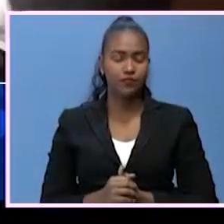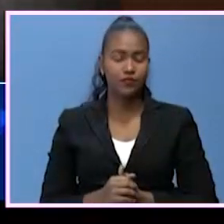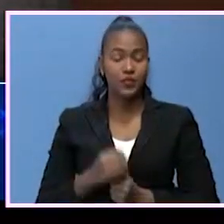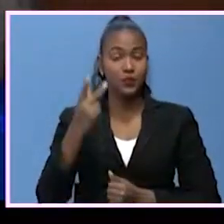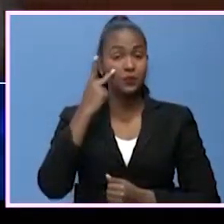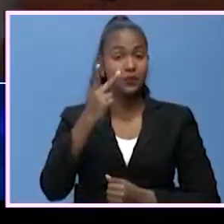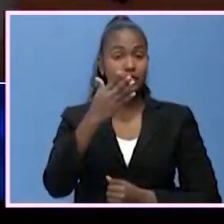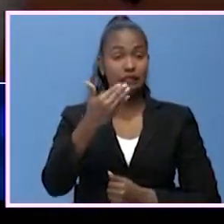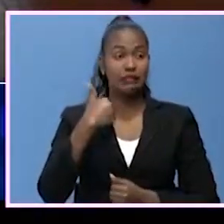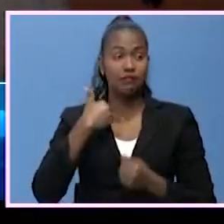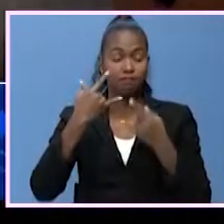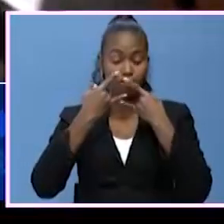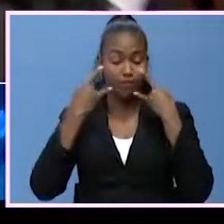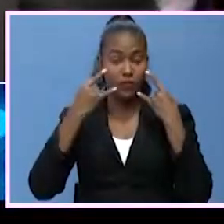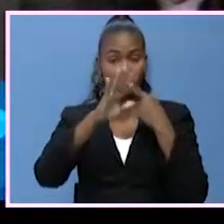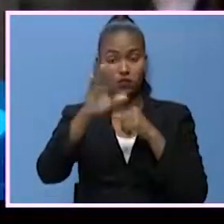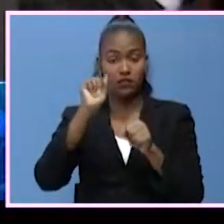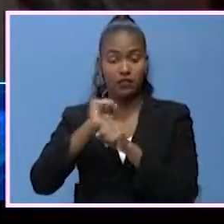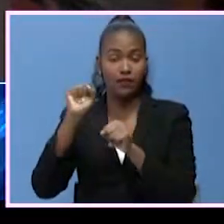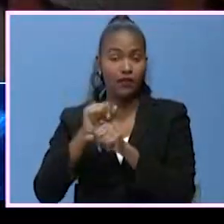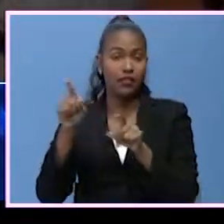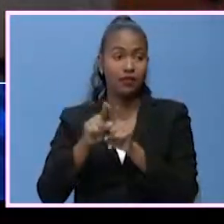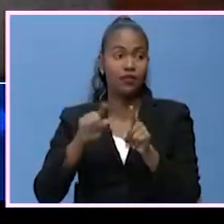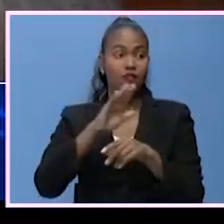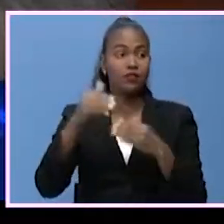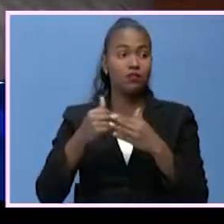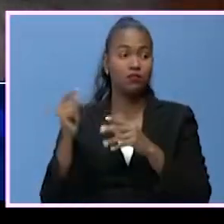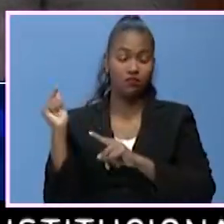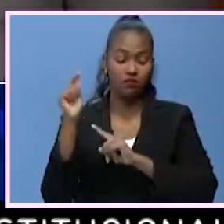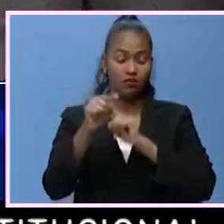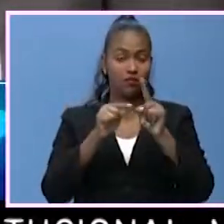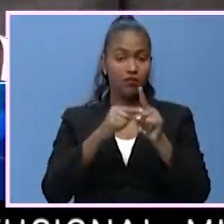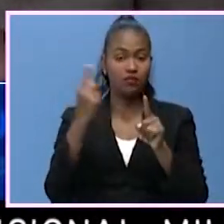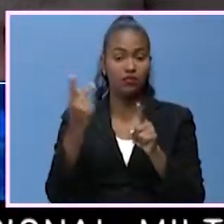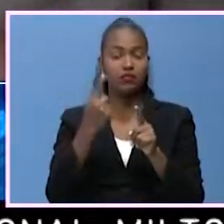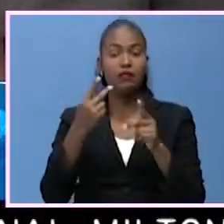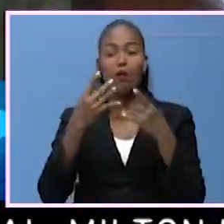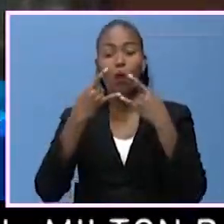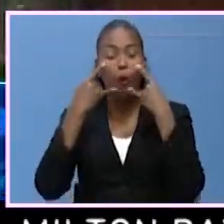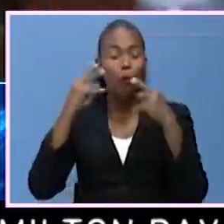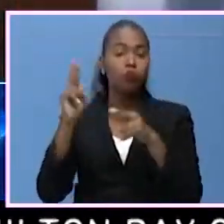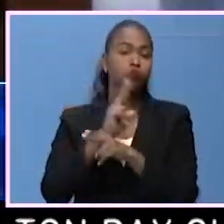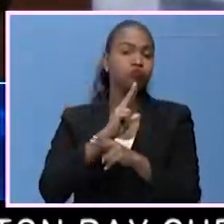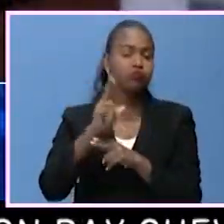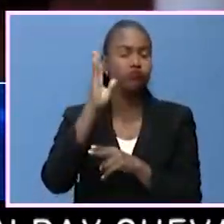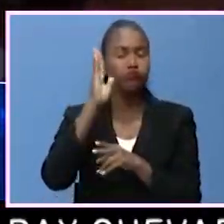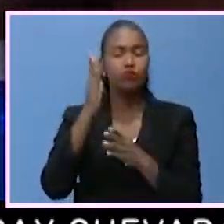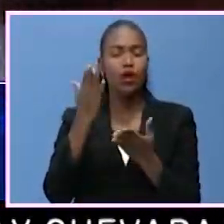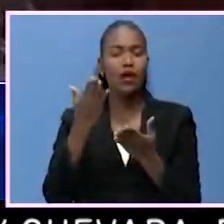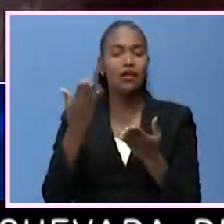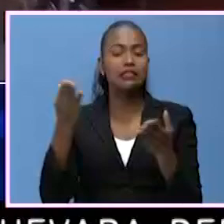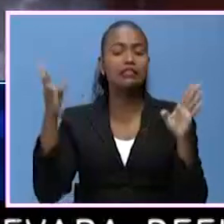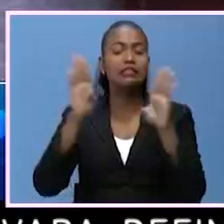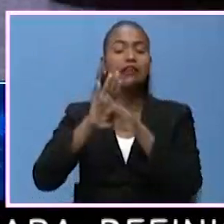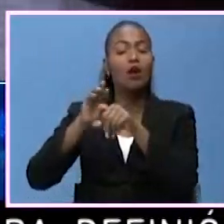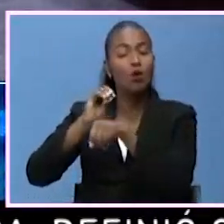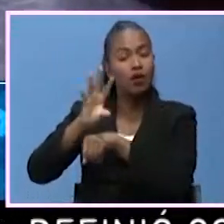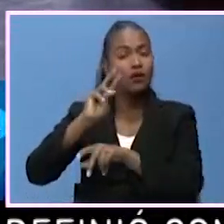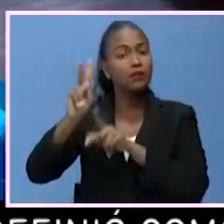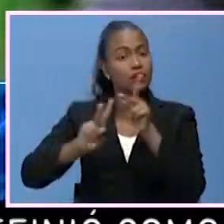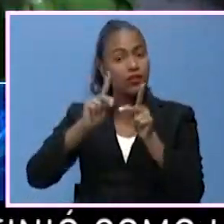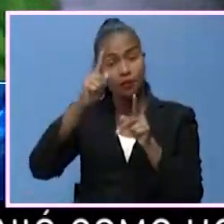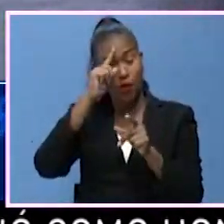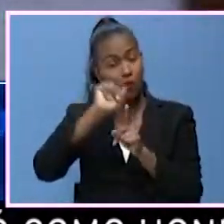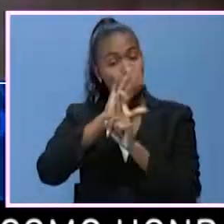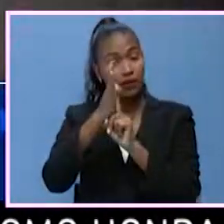veo que tú tienes tu mascarilla, tus empleados también, todo el que viene aquí también usa su mascarilla. Vamos a cerrar diciéndole algo a la gente, porque la